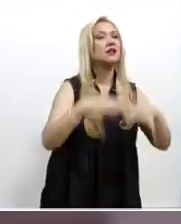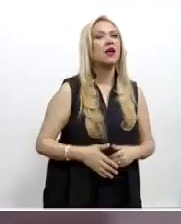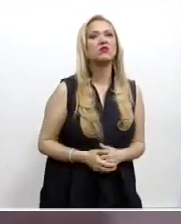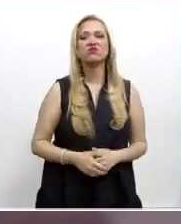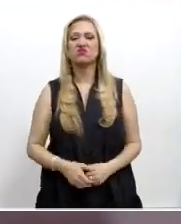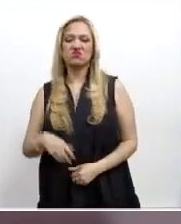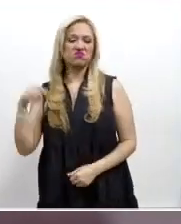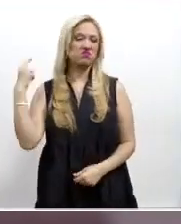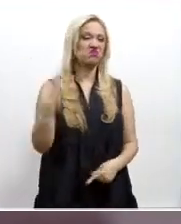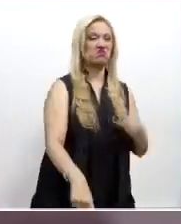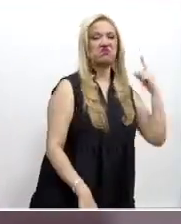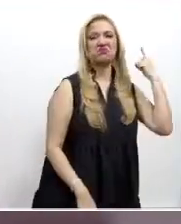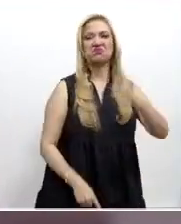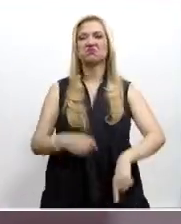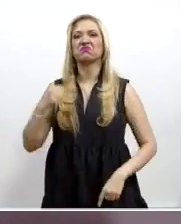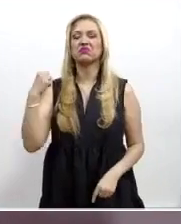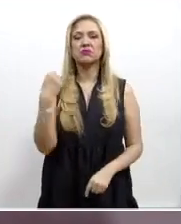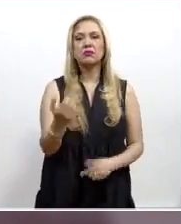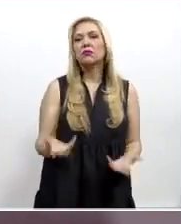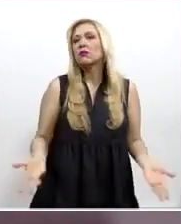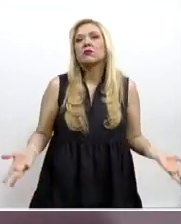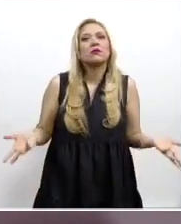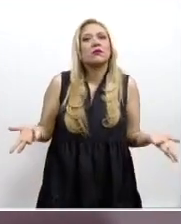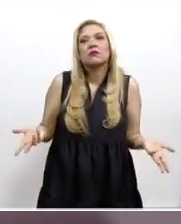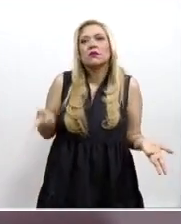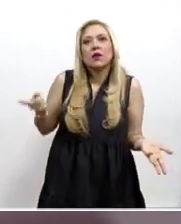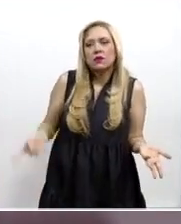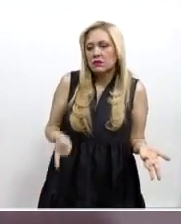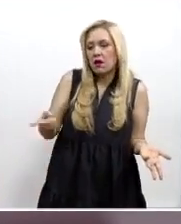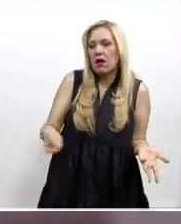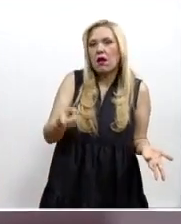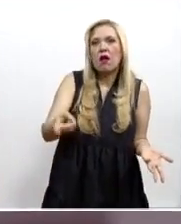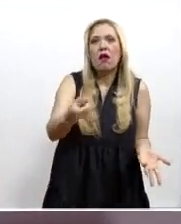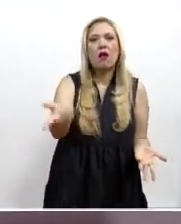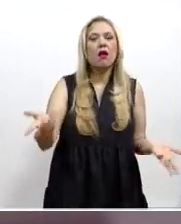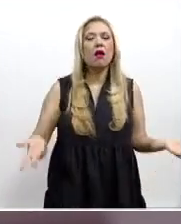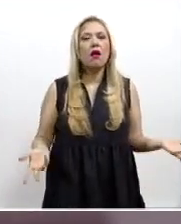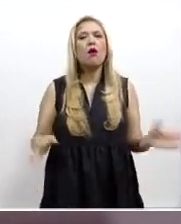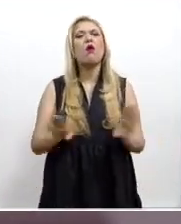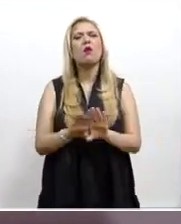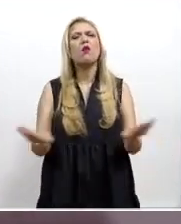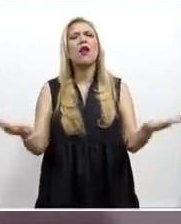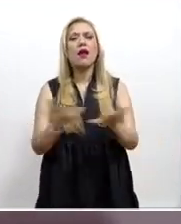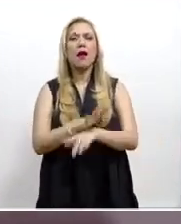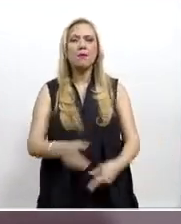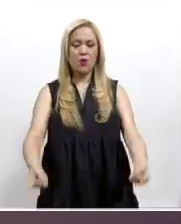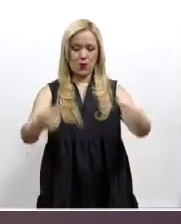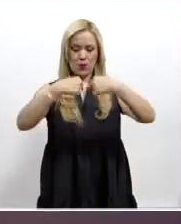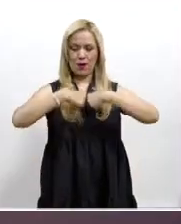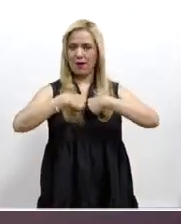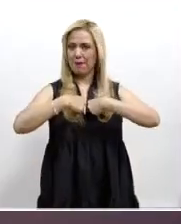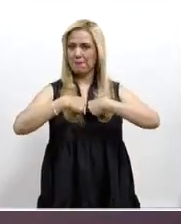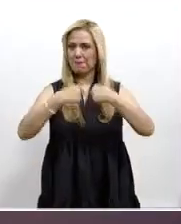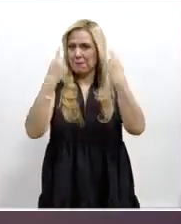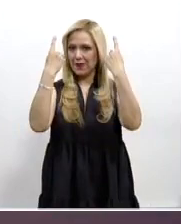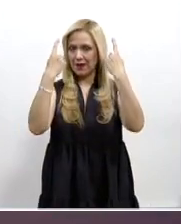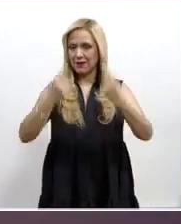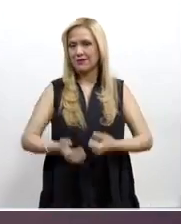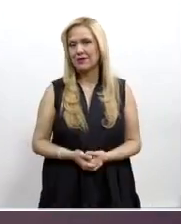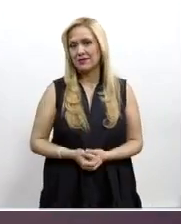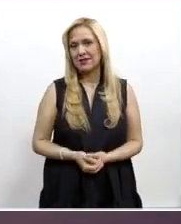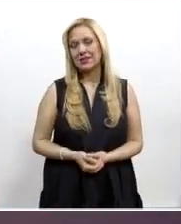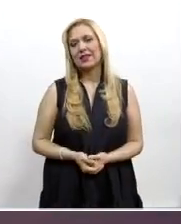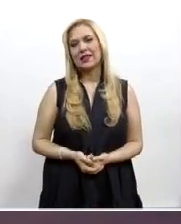actitud machista, el ejemplo que estamos dando es de perpetuar esta conducta. Entonces, creo que la transformación tiene que venir de ahí. Magistrado, tú mencionas esta